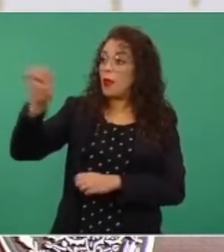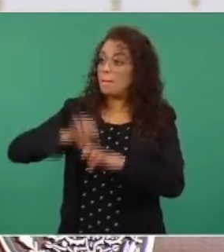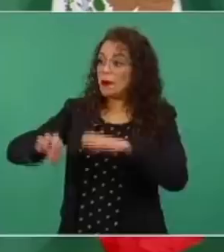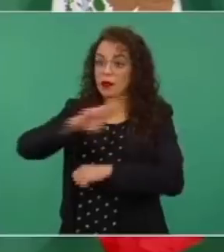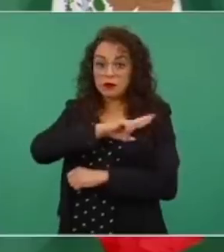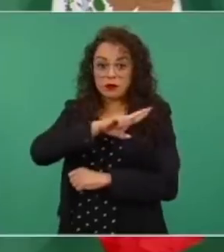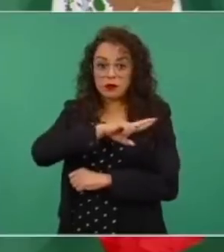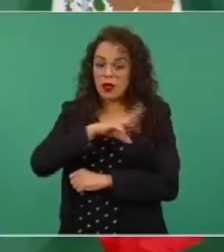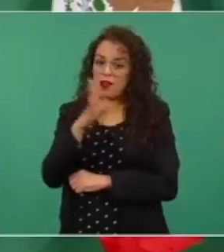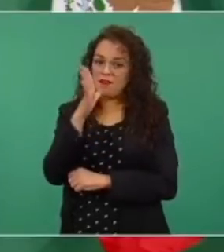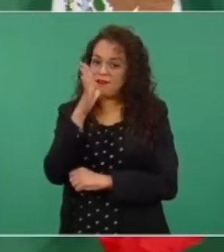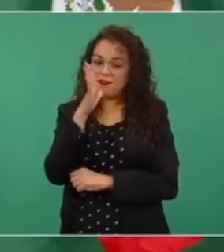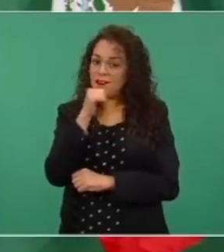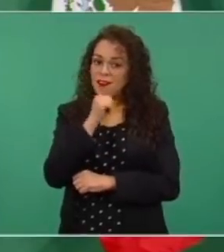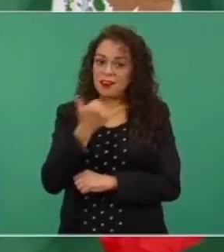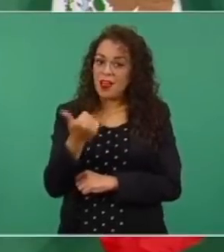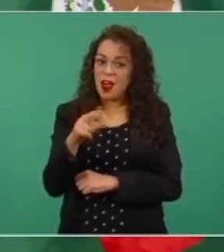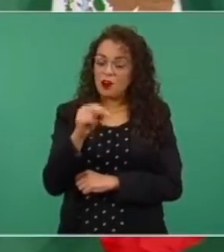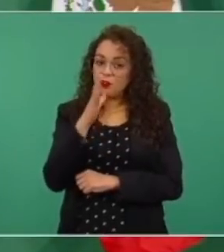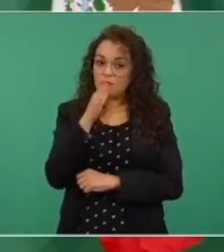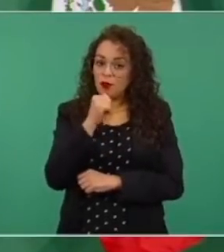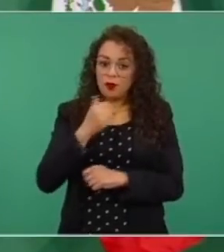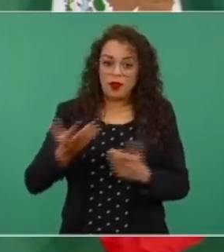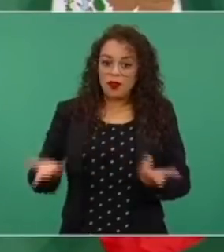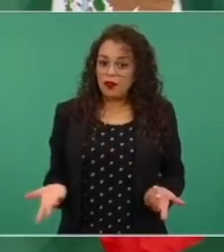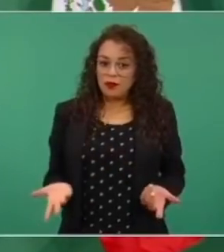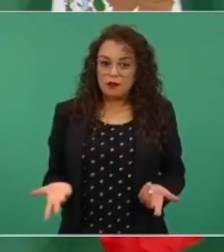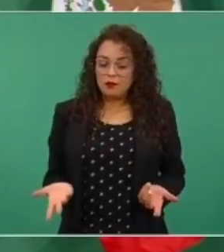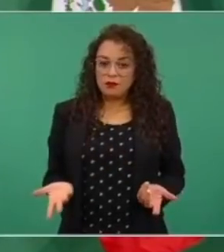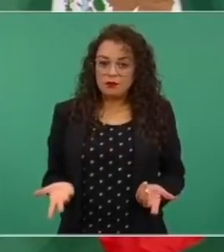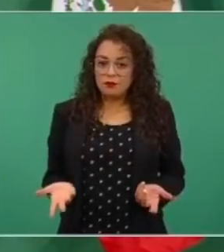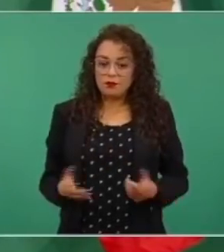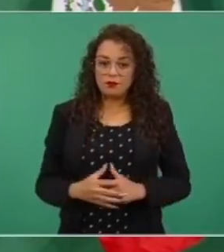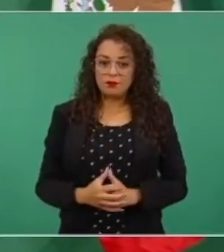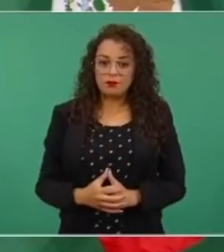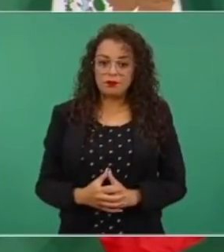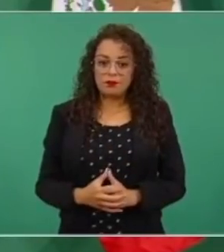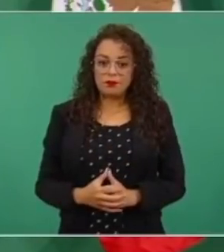Imagínense, si no hay conflicto de intereses.